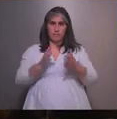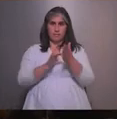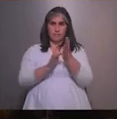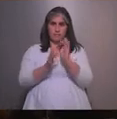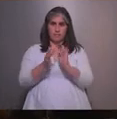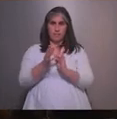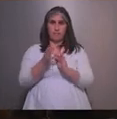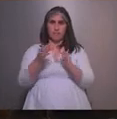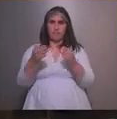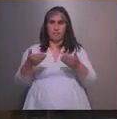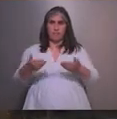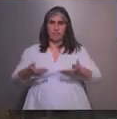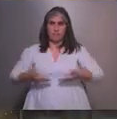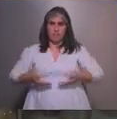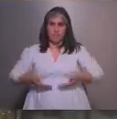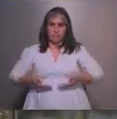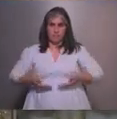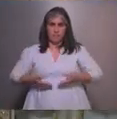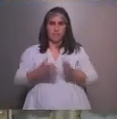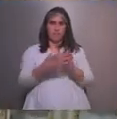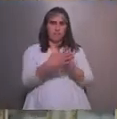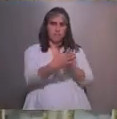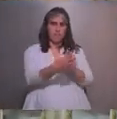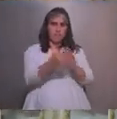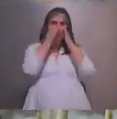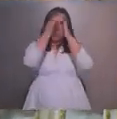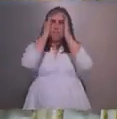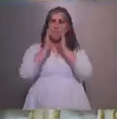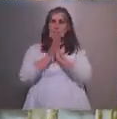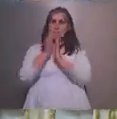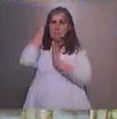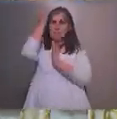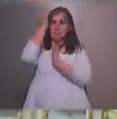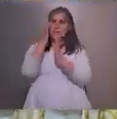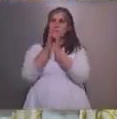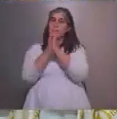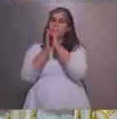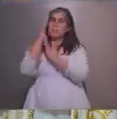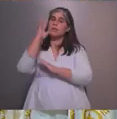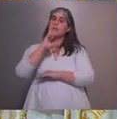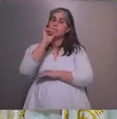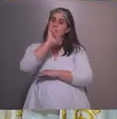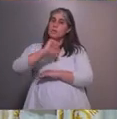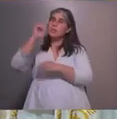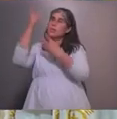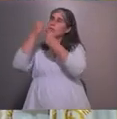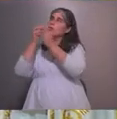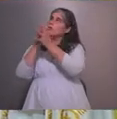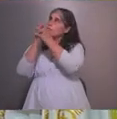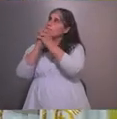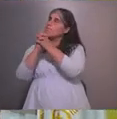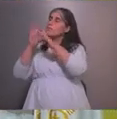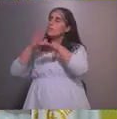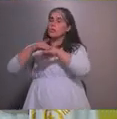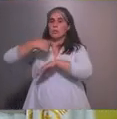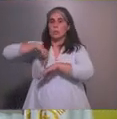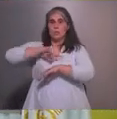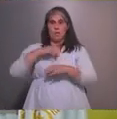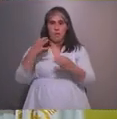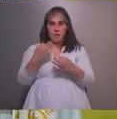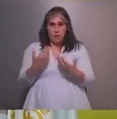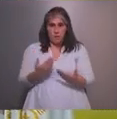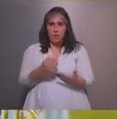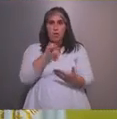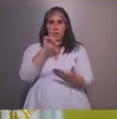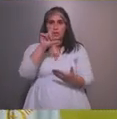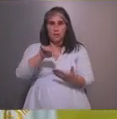el fruto de tu vientre, Jesús. Santa María, Mãe de Deus, rogai por nós, pecadores, agora